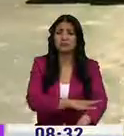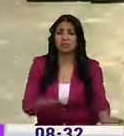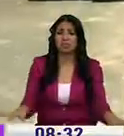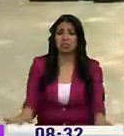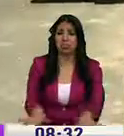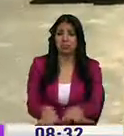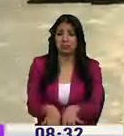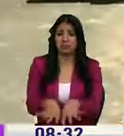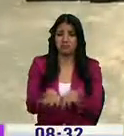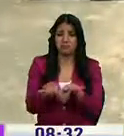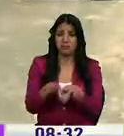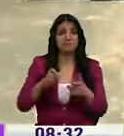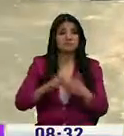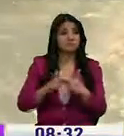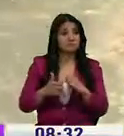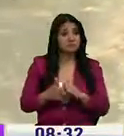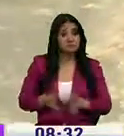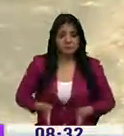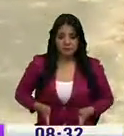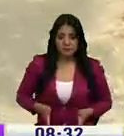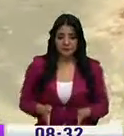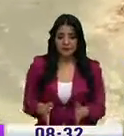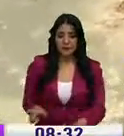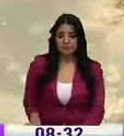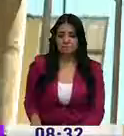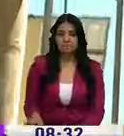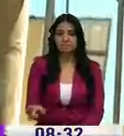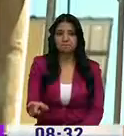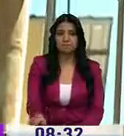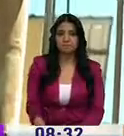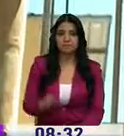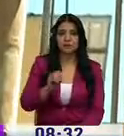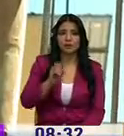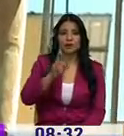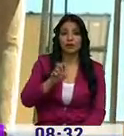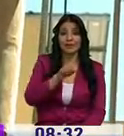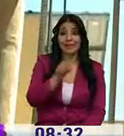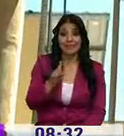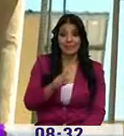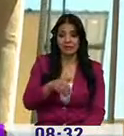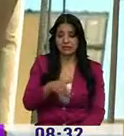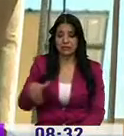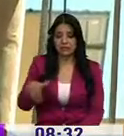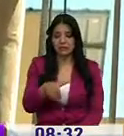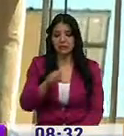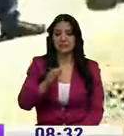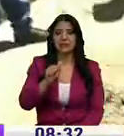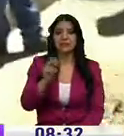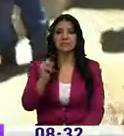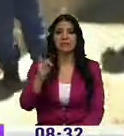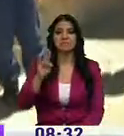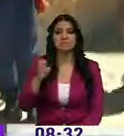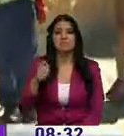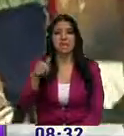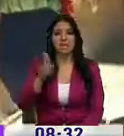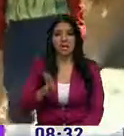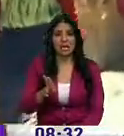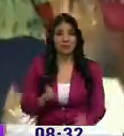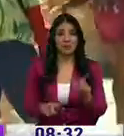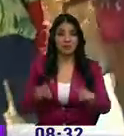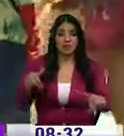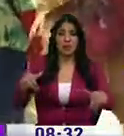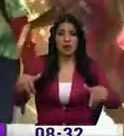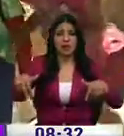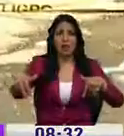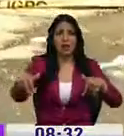El problema está ubicado sobre una vereda de las calles Teniente Hugo Ortiz y Francisco de San Miguel. Los peatones que transitan